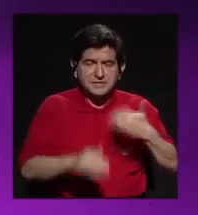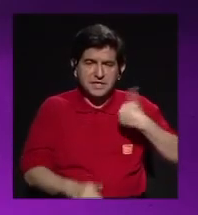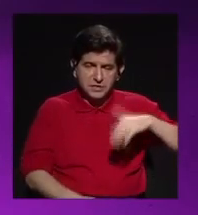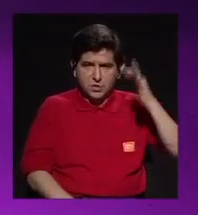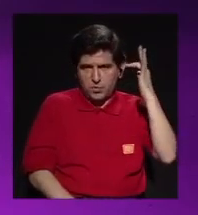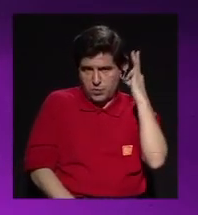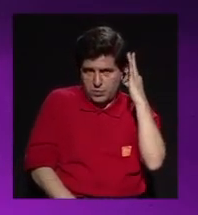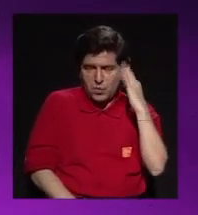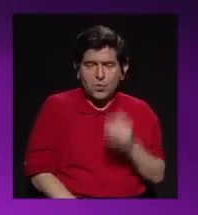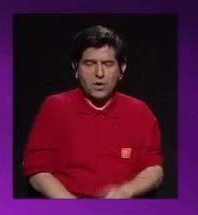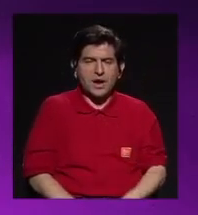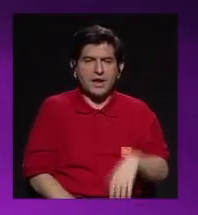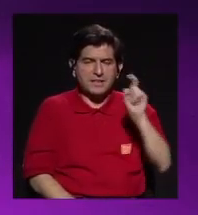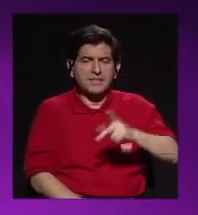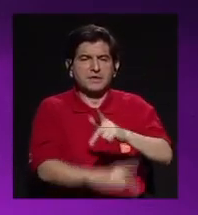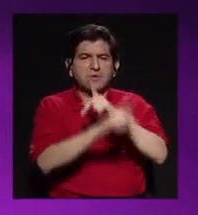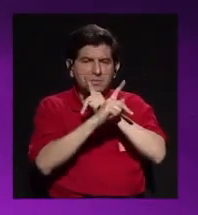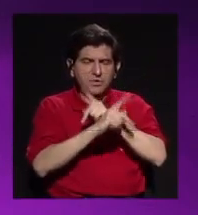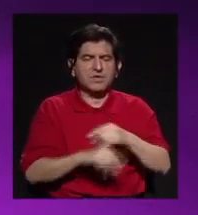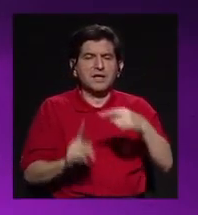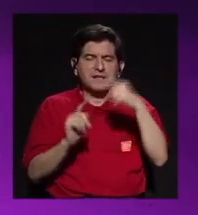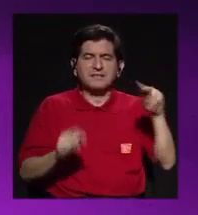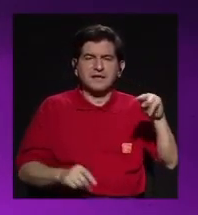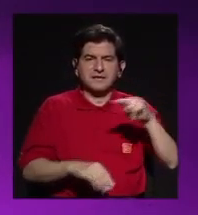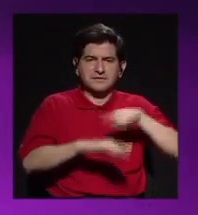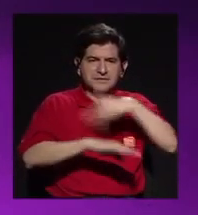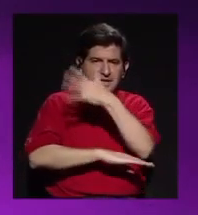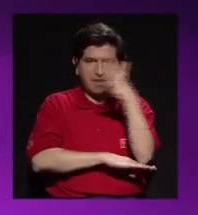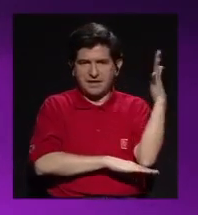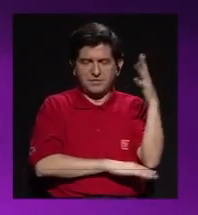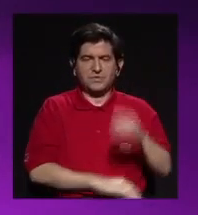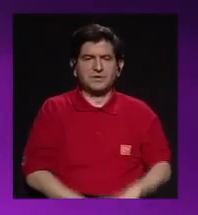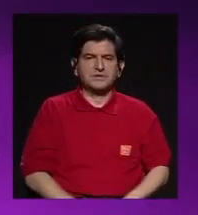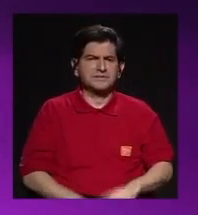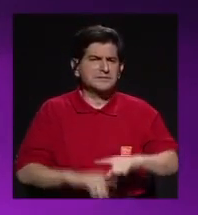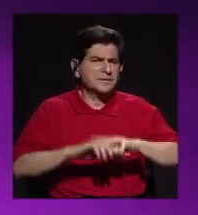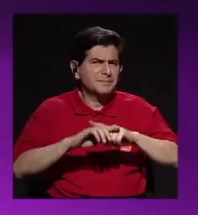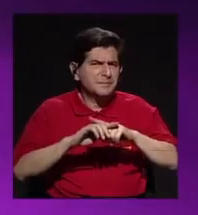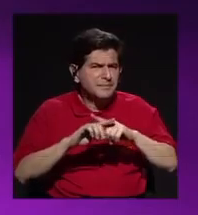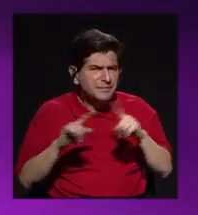mujer se debe proteger desde la naturaleza, pero jamás